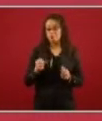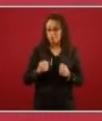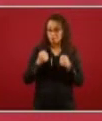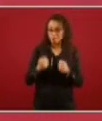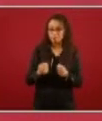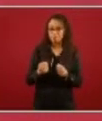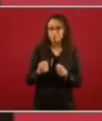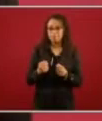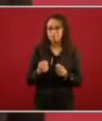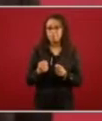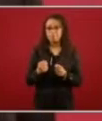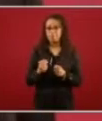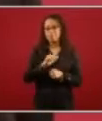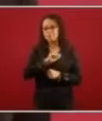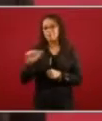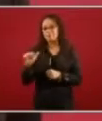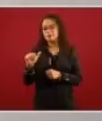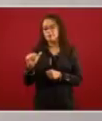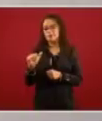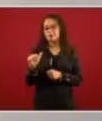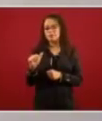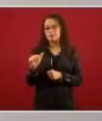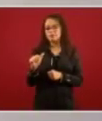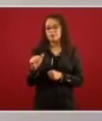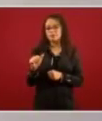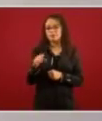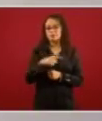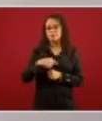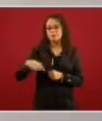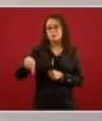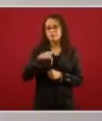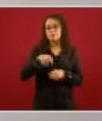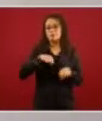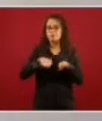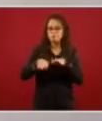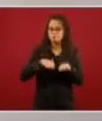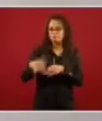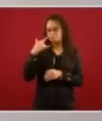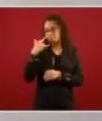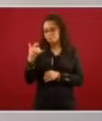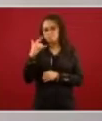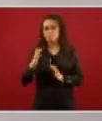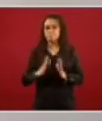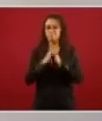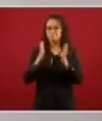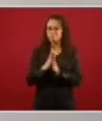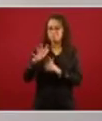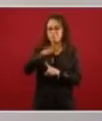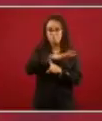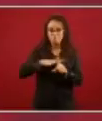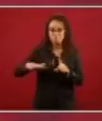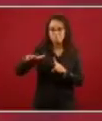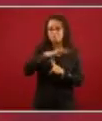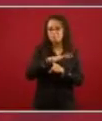en cuanto a la participación, al trabajo de nuestro pueblo, a la entrega de nuestro